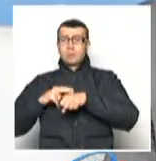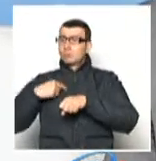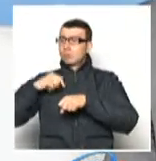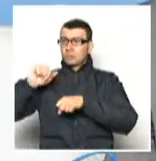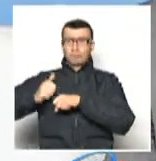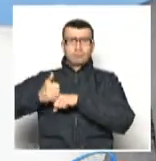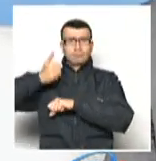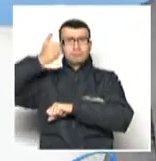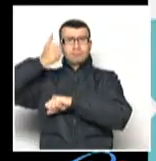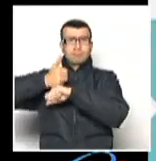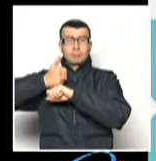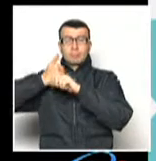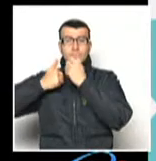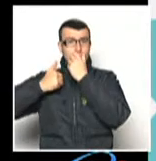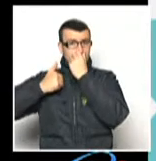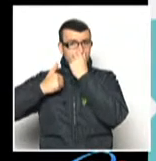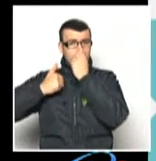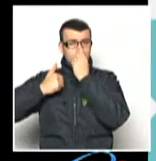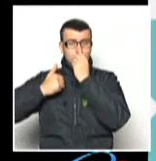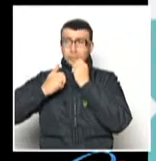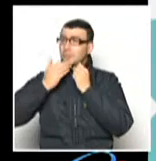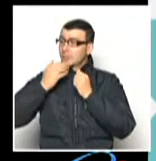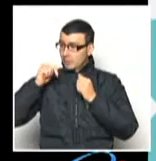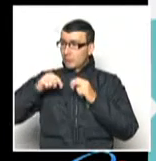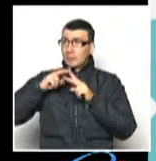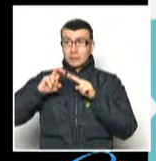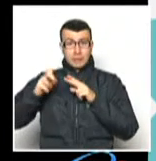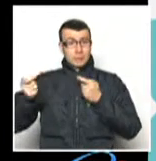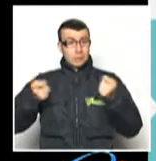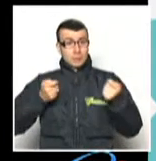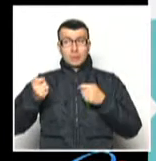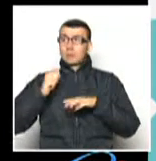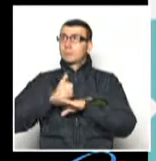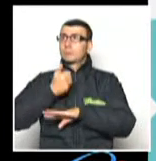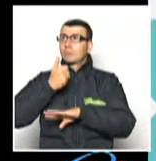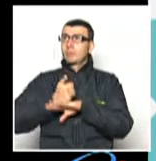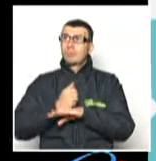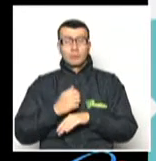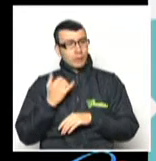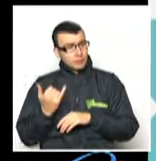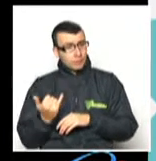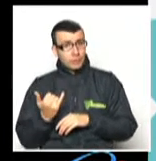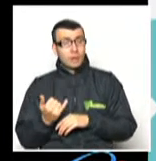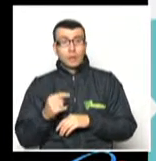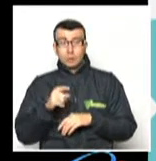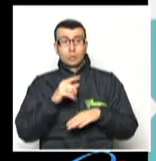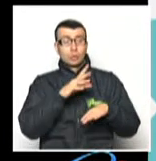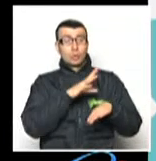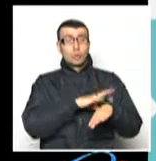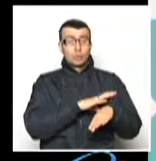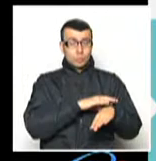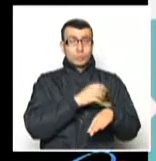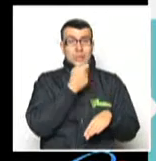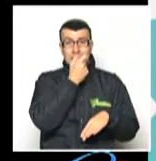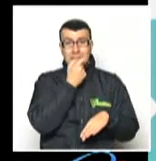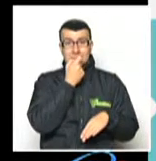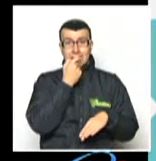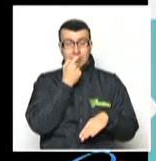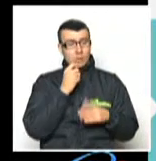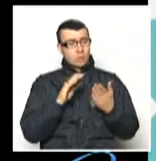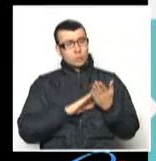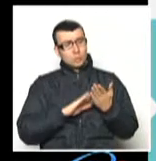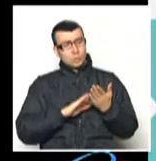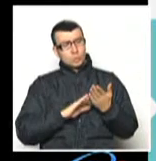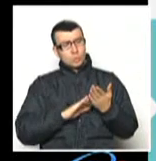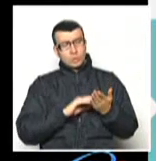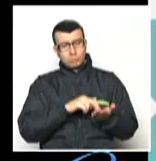mayoría de los grupos que estamos haciendo esto aquí en la ciudad de Manizales. Tenemos odontólogos especialistas en rehabilitación oral, tenemos